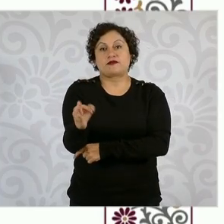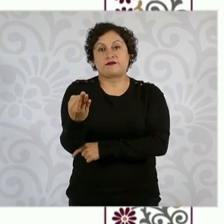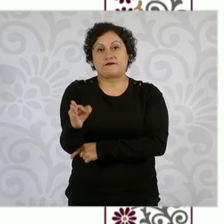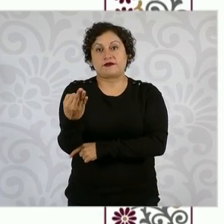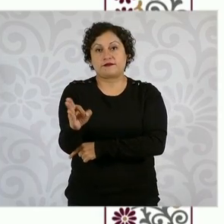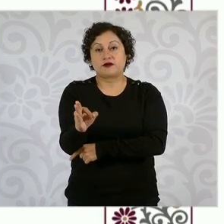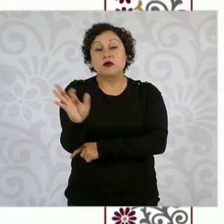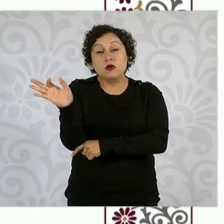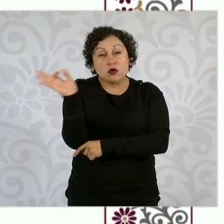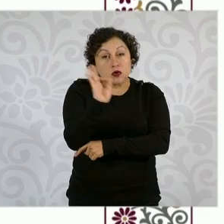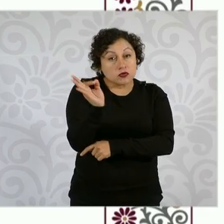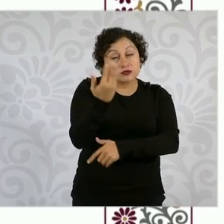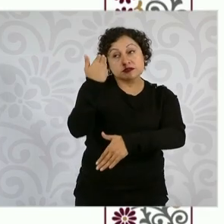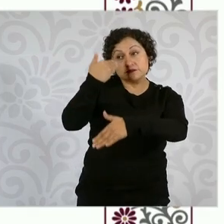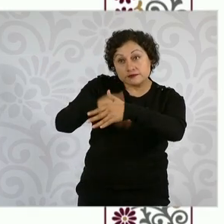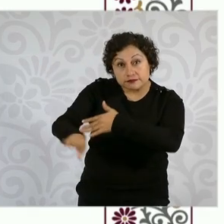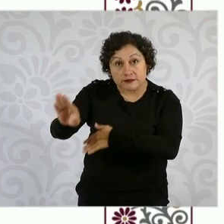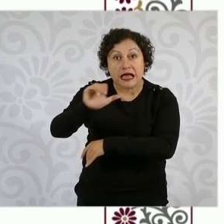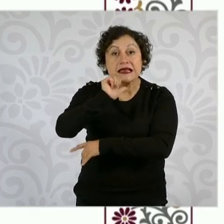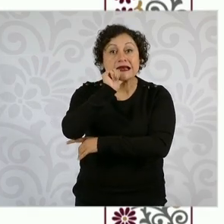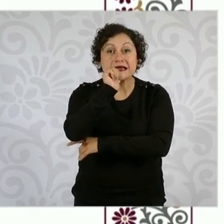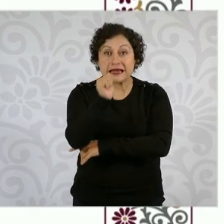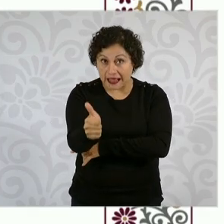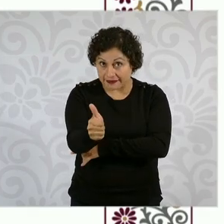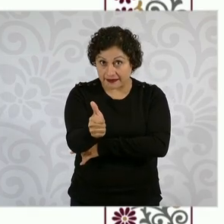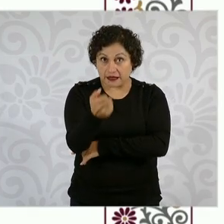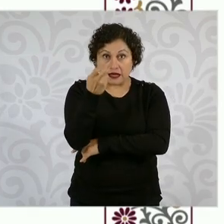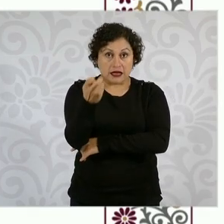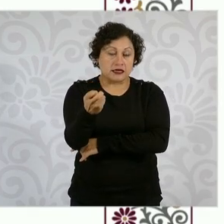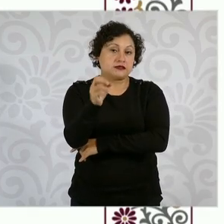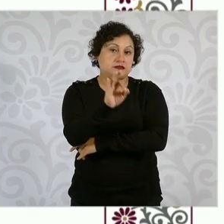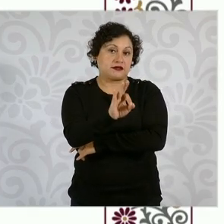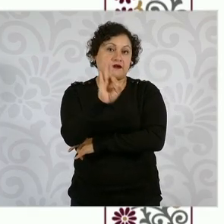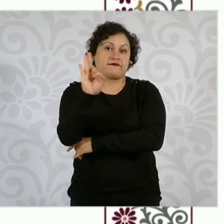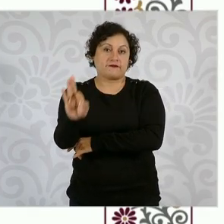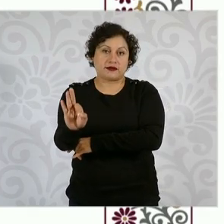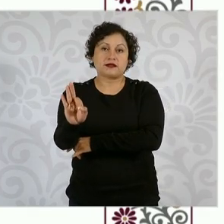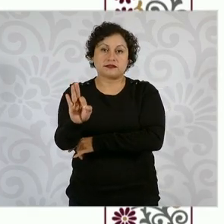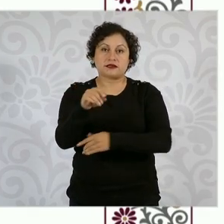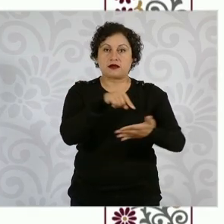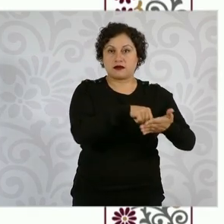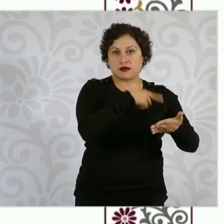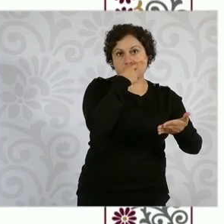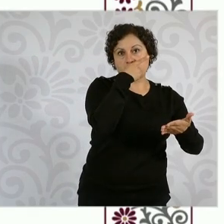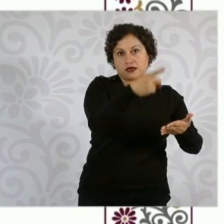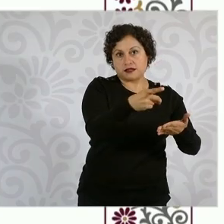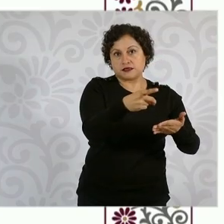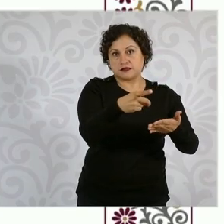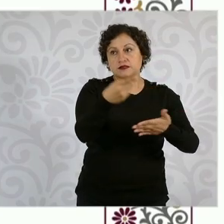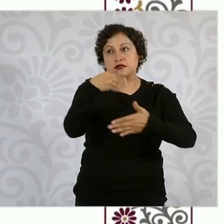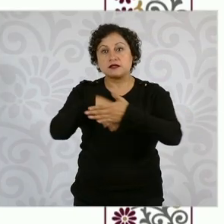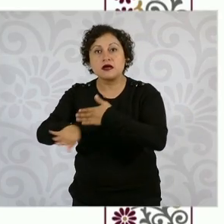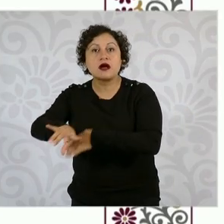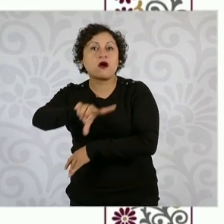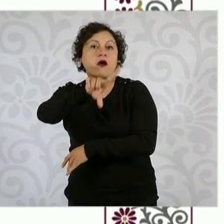se remiten las postulaciones al término del plazo previsto en la convocatoria, ya no se